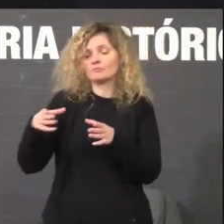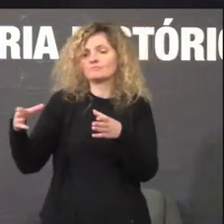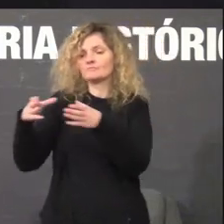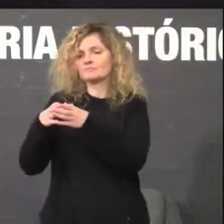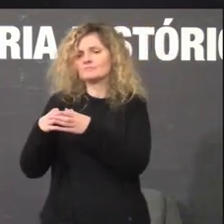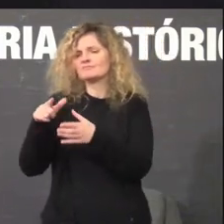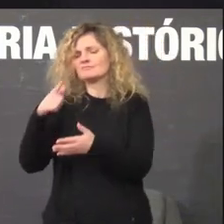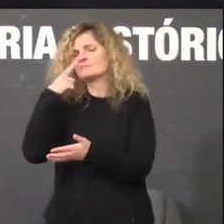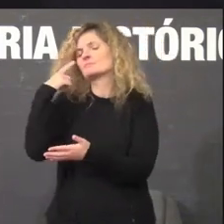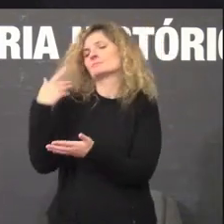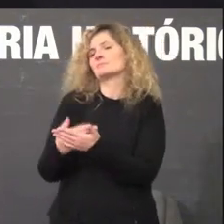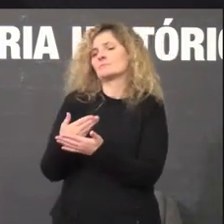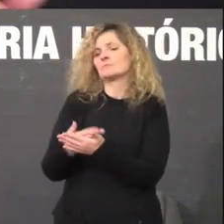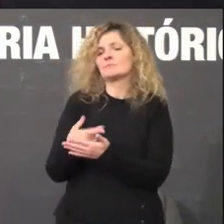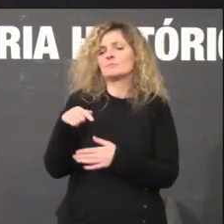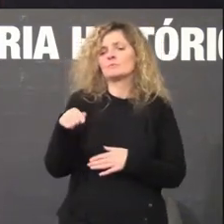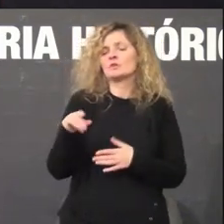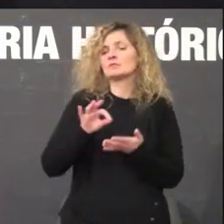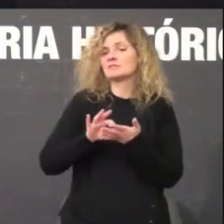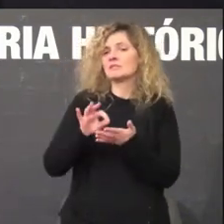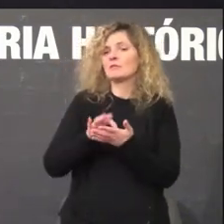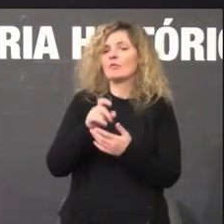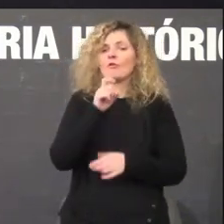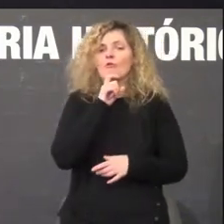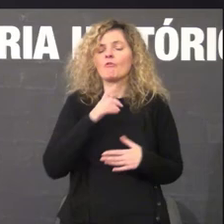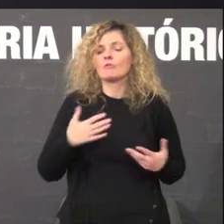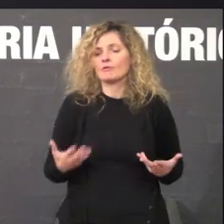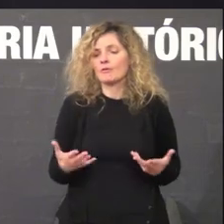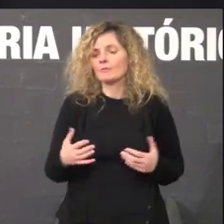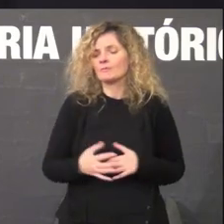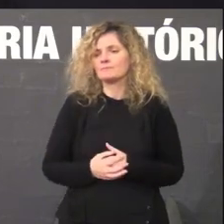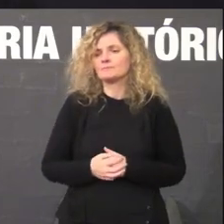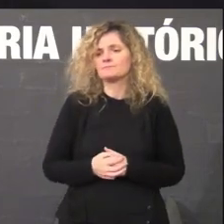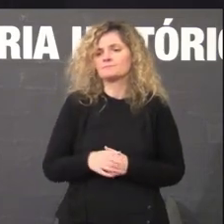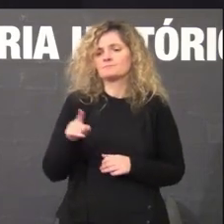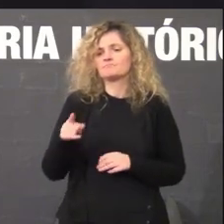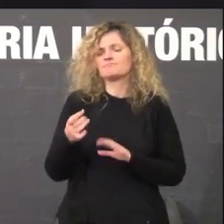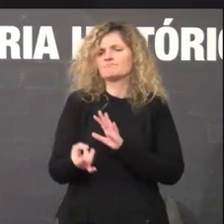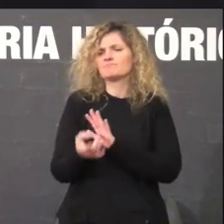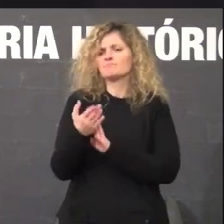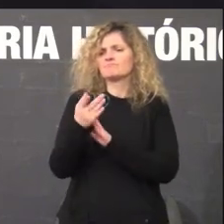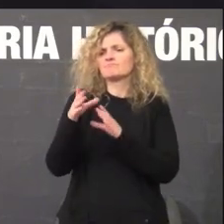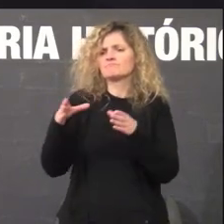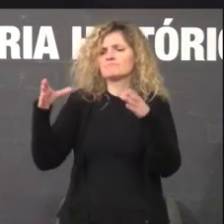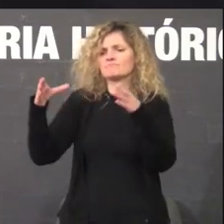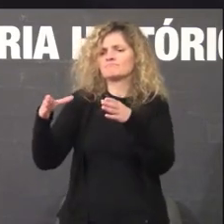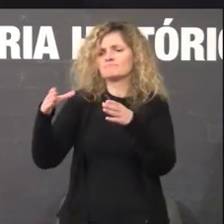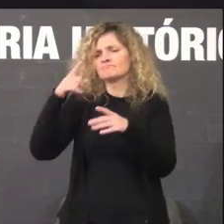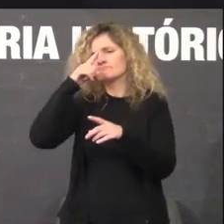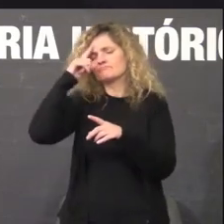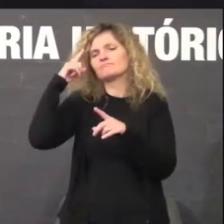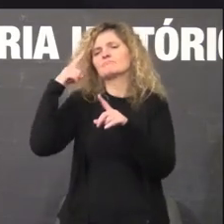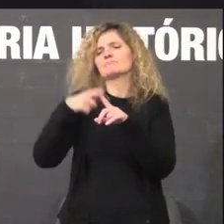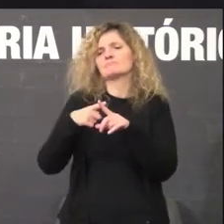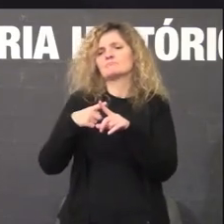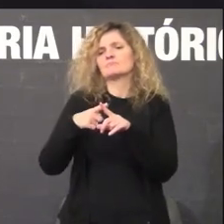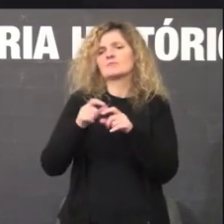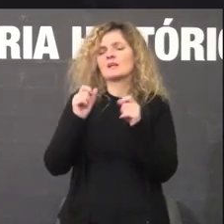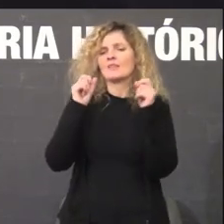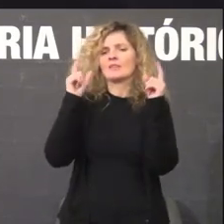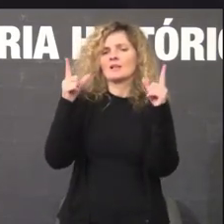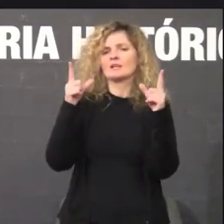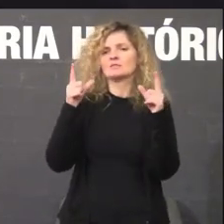que demuestra cómo son los servicios, y es que montan una operación para